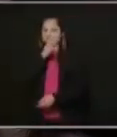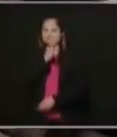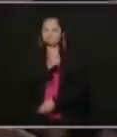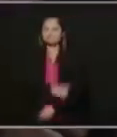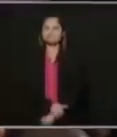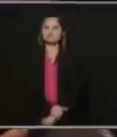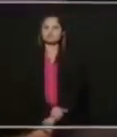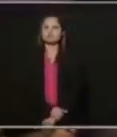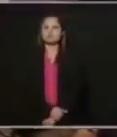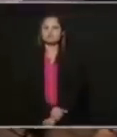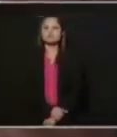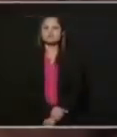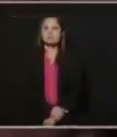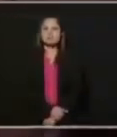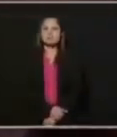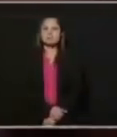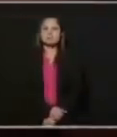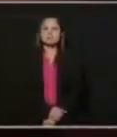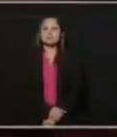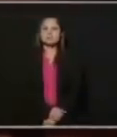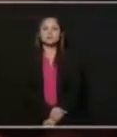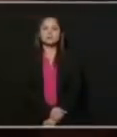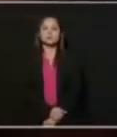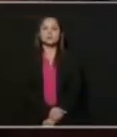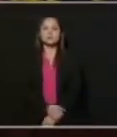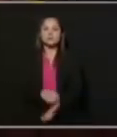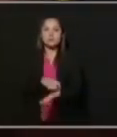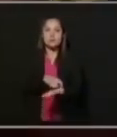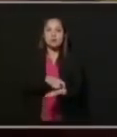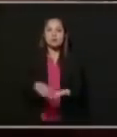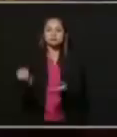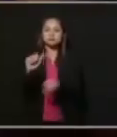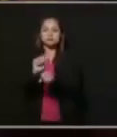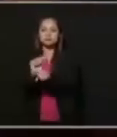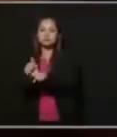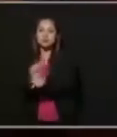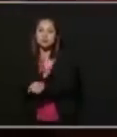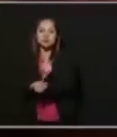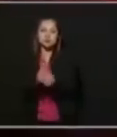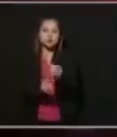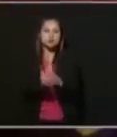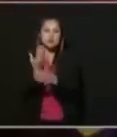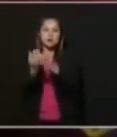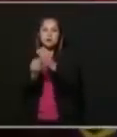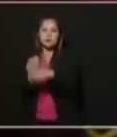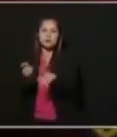No se comprarán vehículos nuevos para funcionarios.